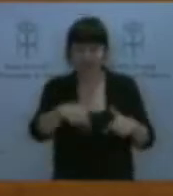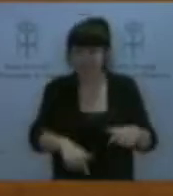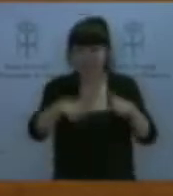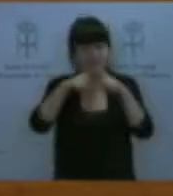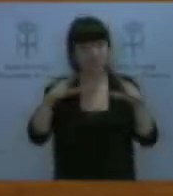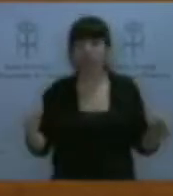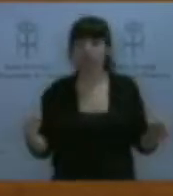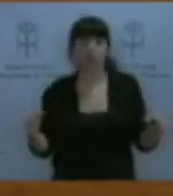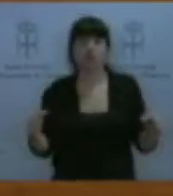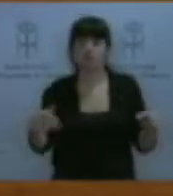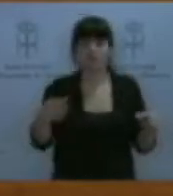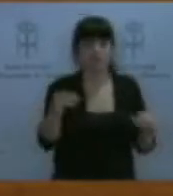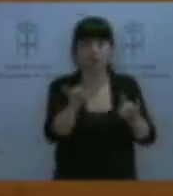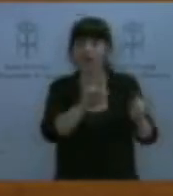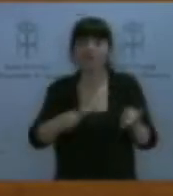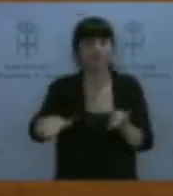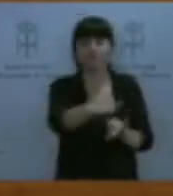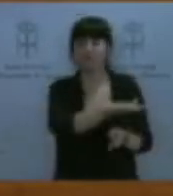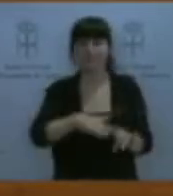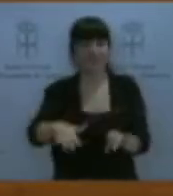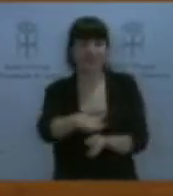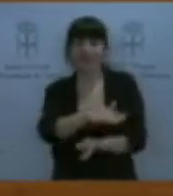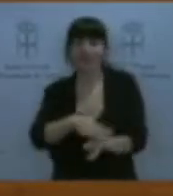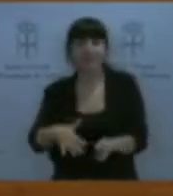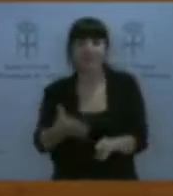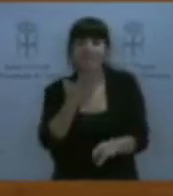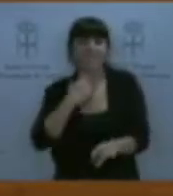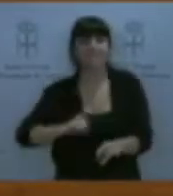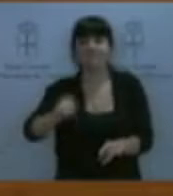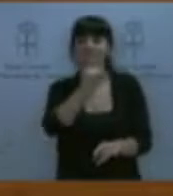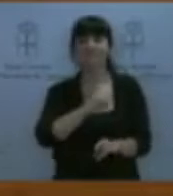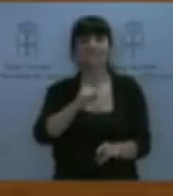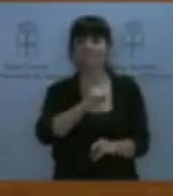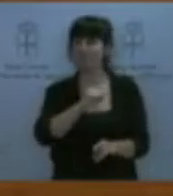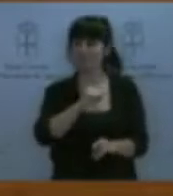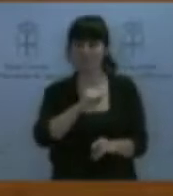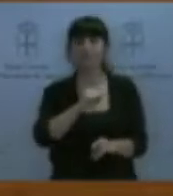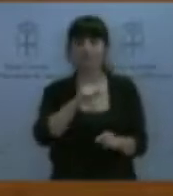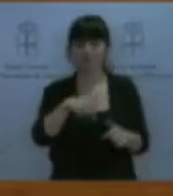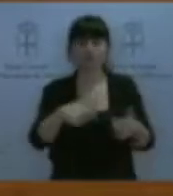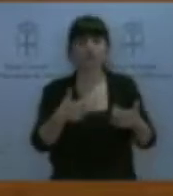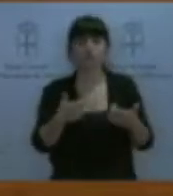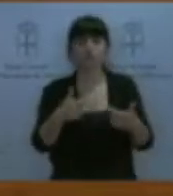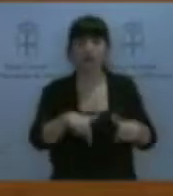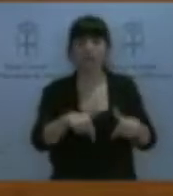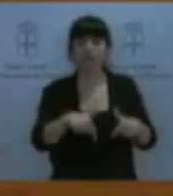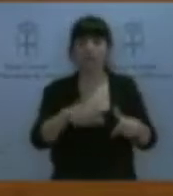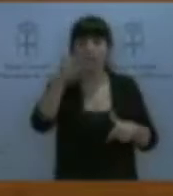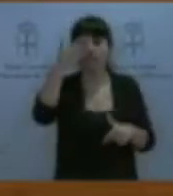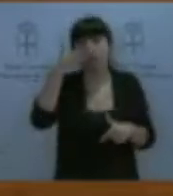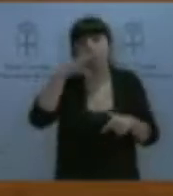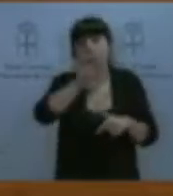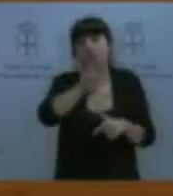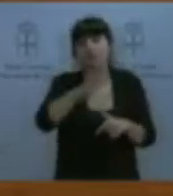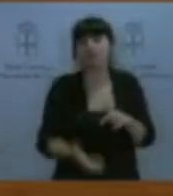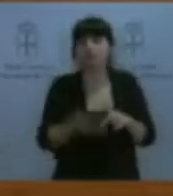haya pasado de ser motor en este país a tragar humo en el vagón de cola en apenas